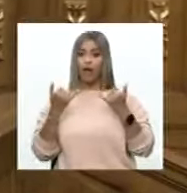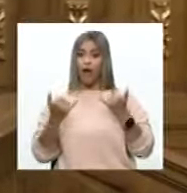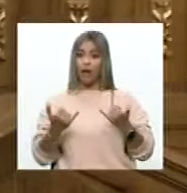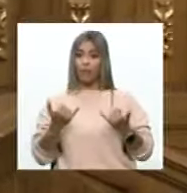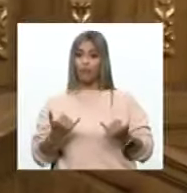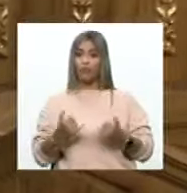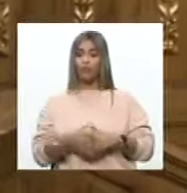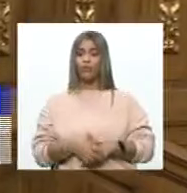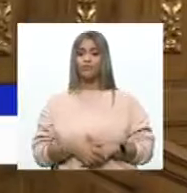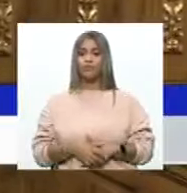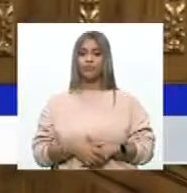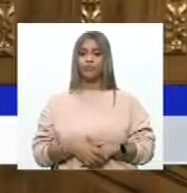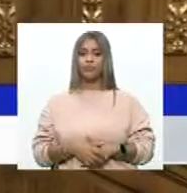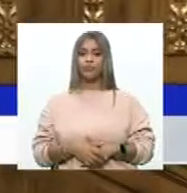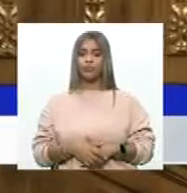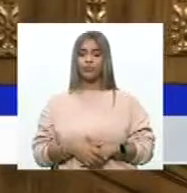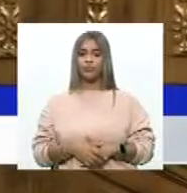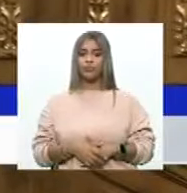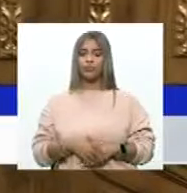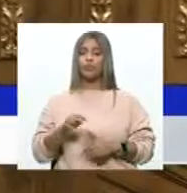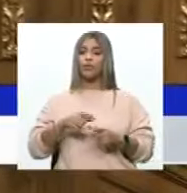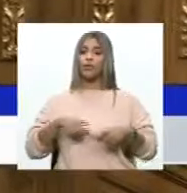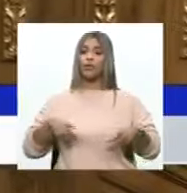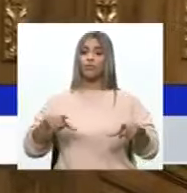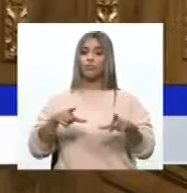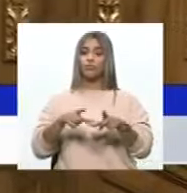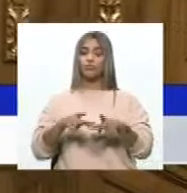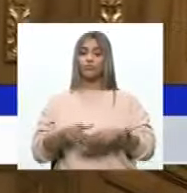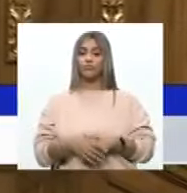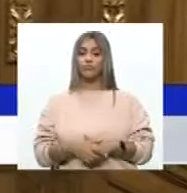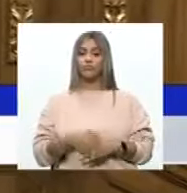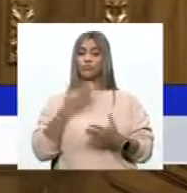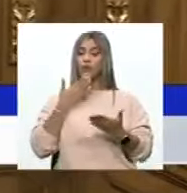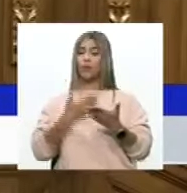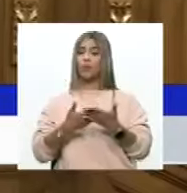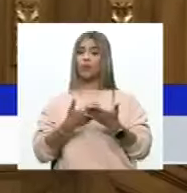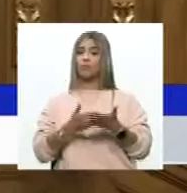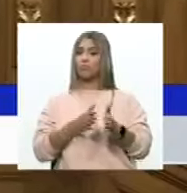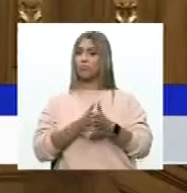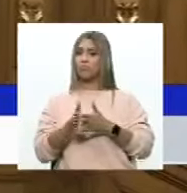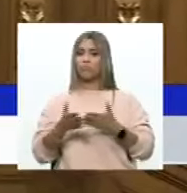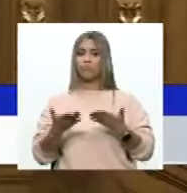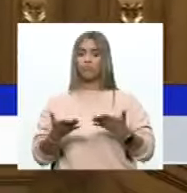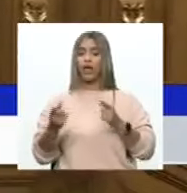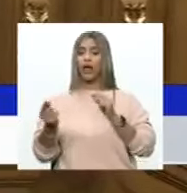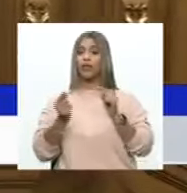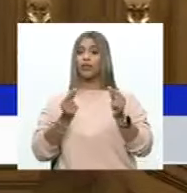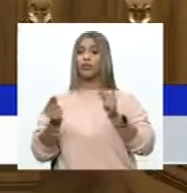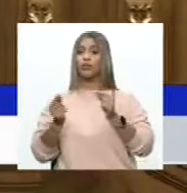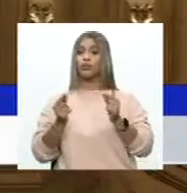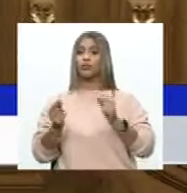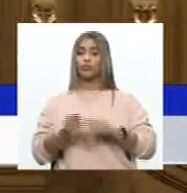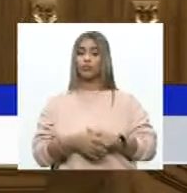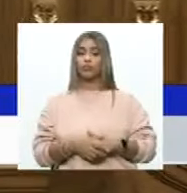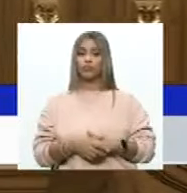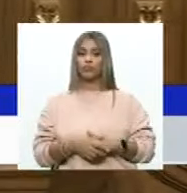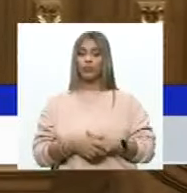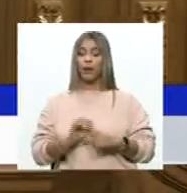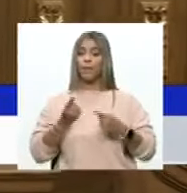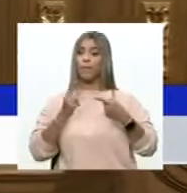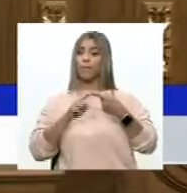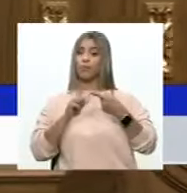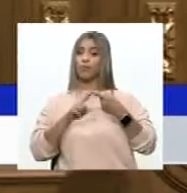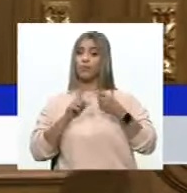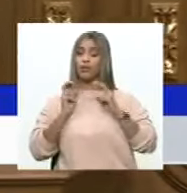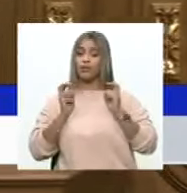ocasión nos trae a este espacio el planteamiento para la discusión, en primer